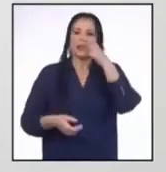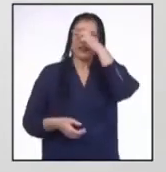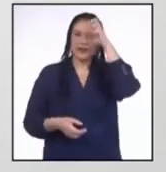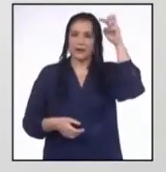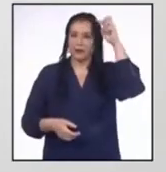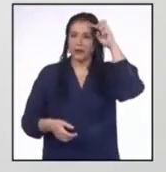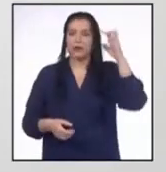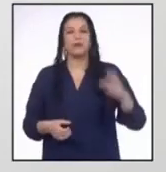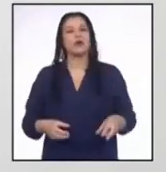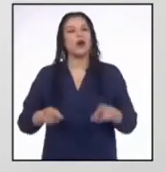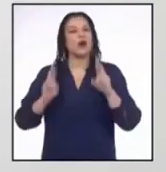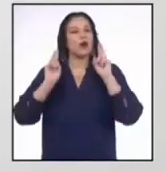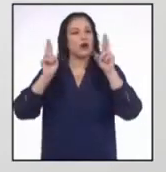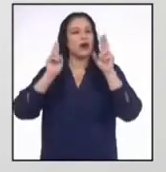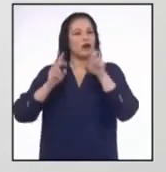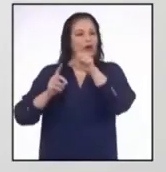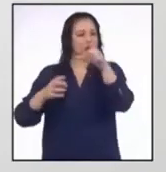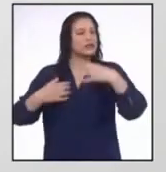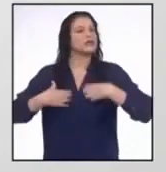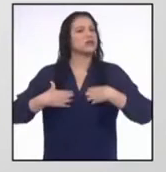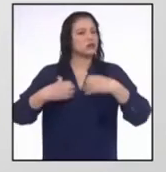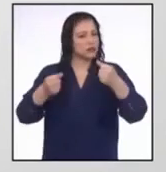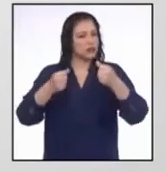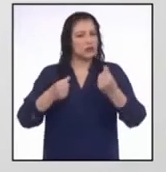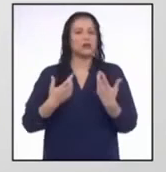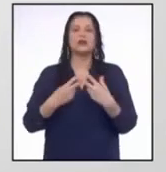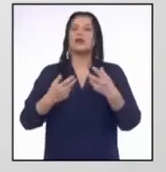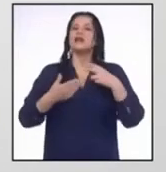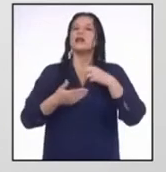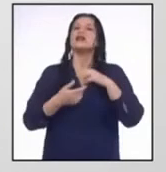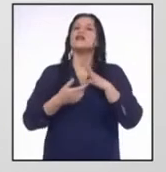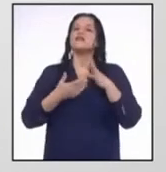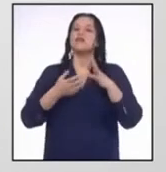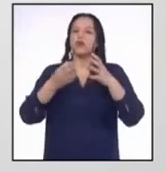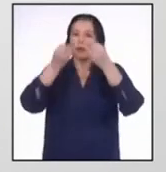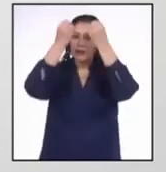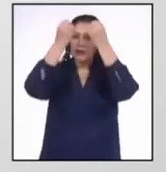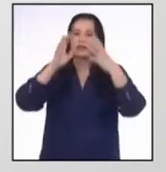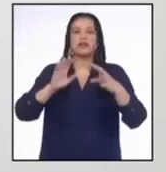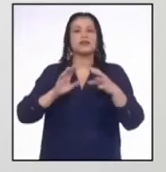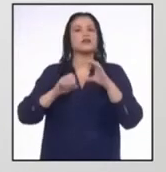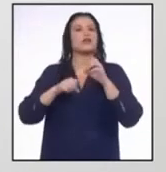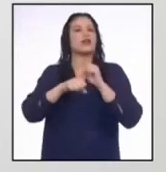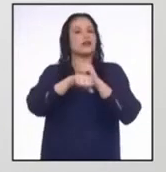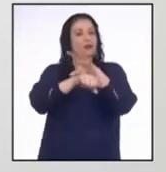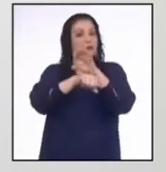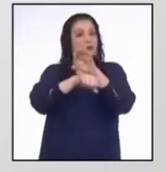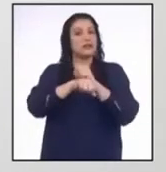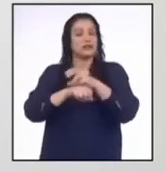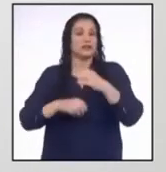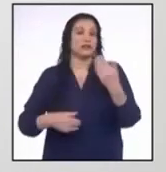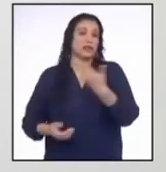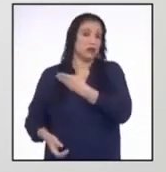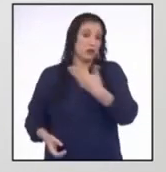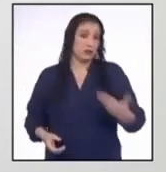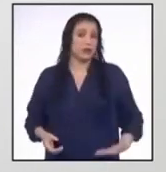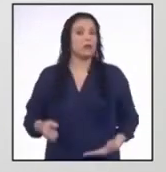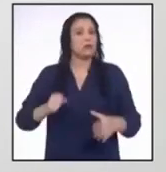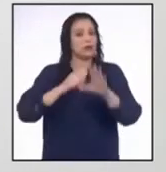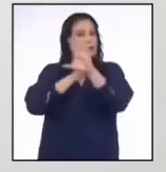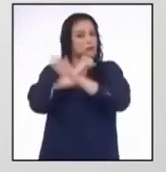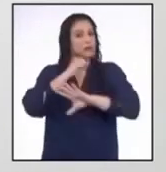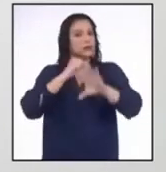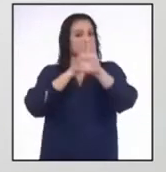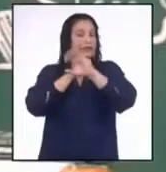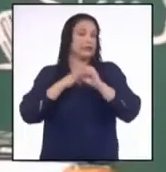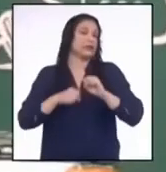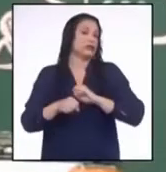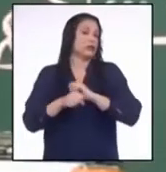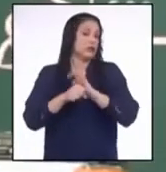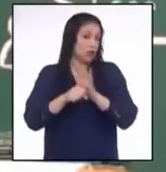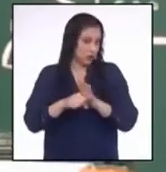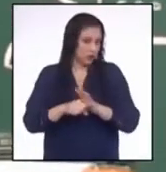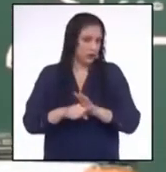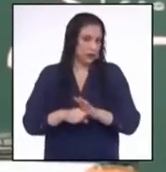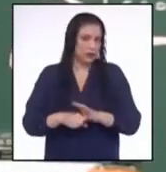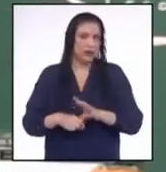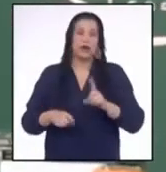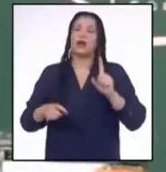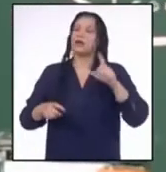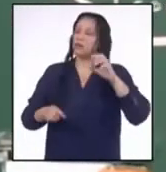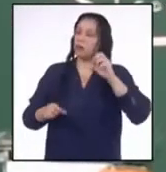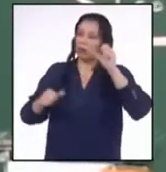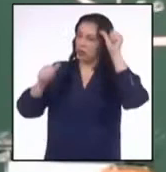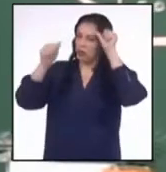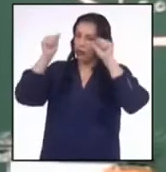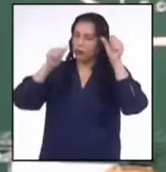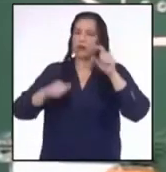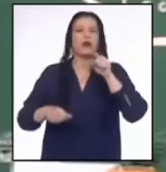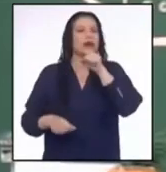promo? Espero que con salud y siguiendo todas las recomendaciones del gobierno para protegernos frente al COVID-19. No lo